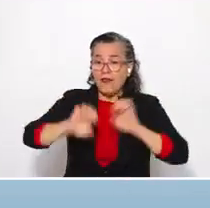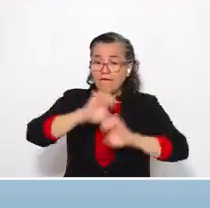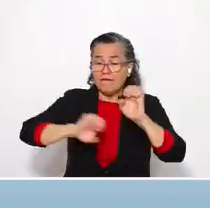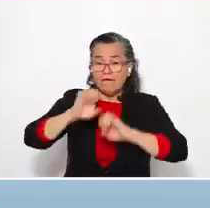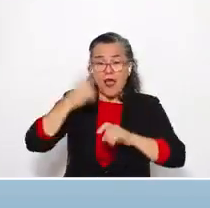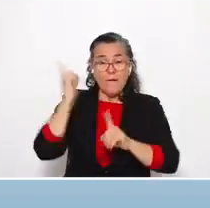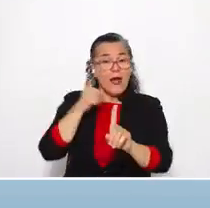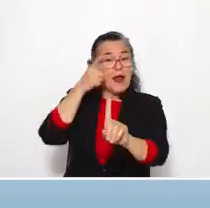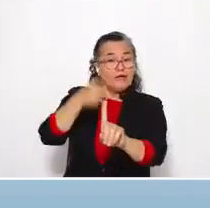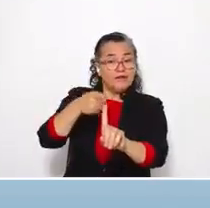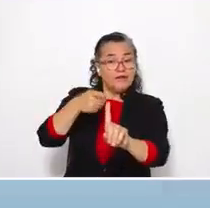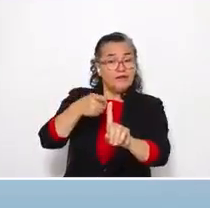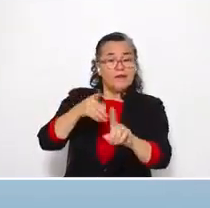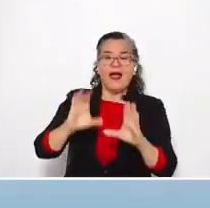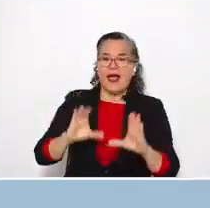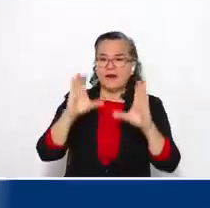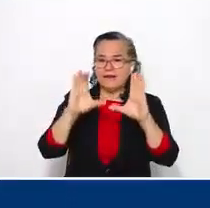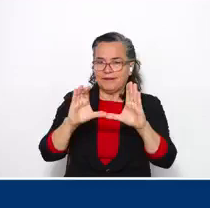fines de acreditación.